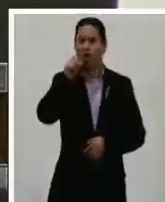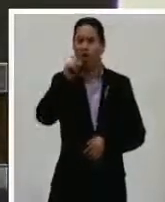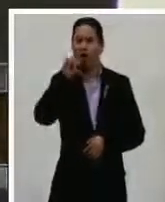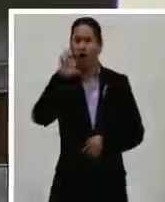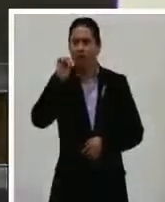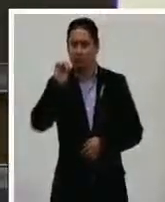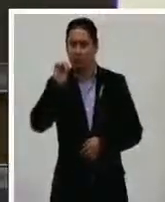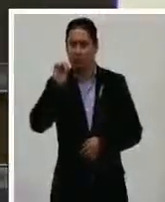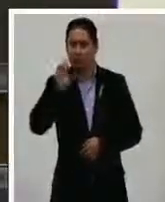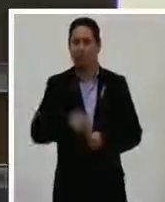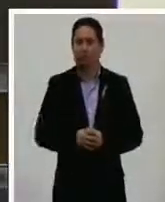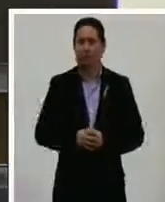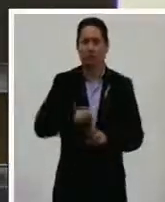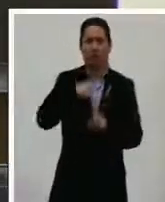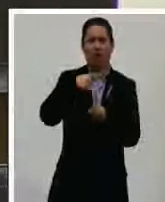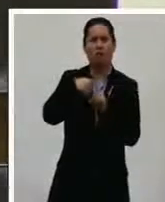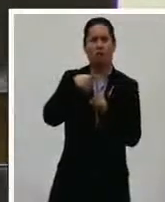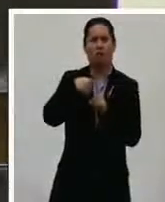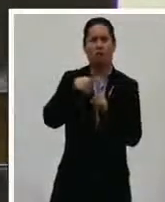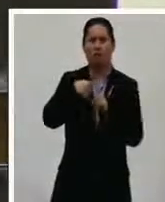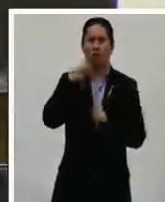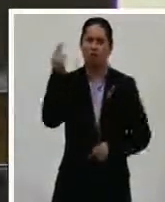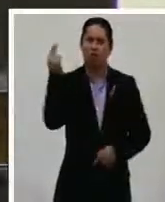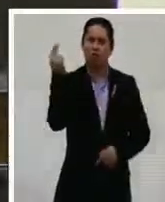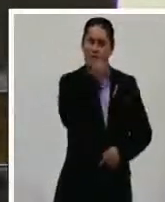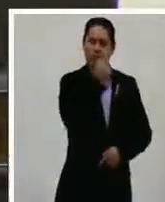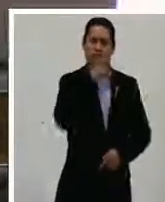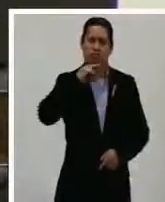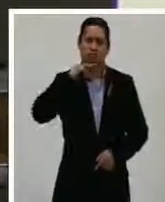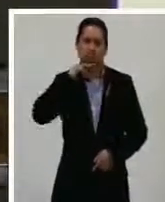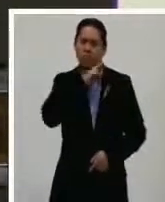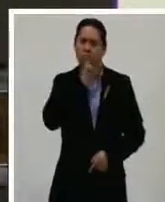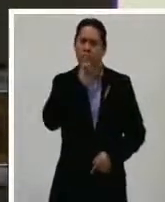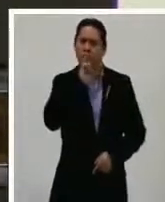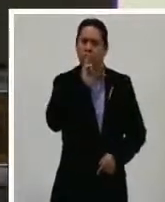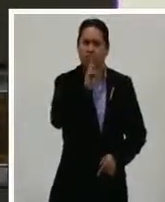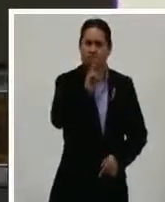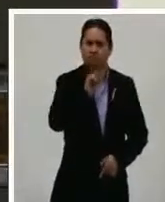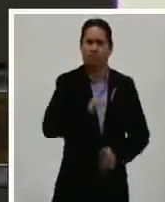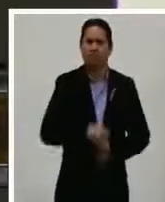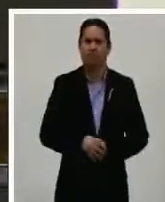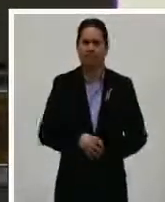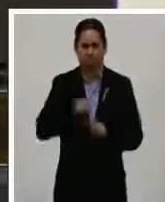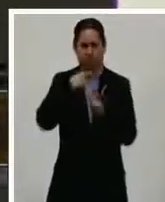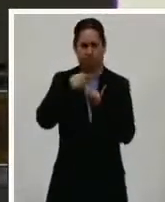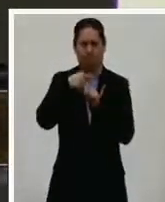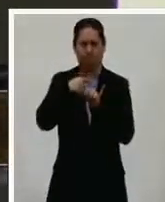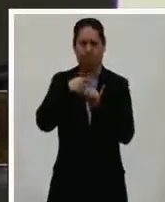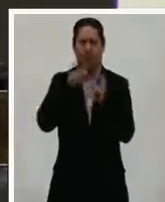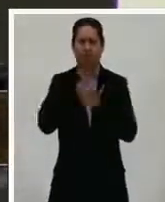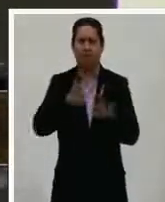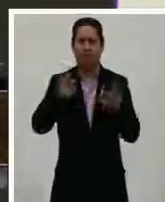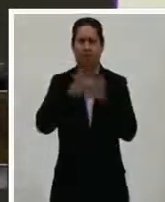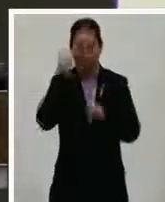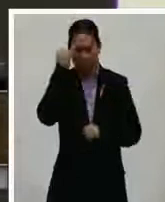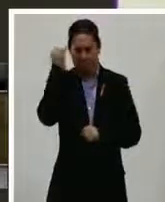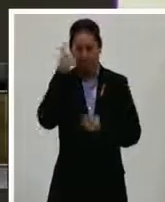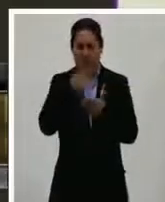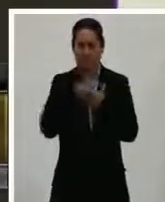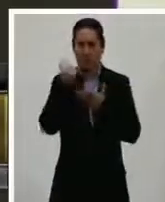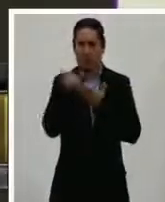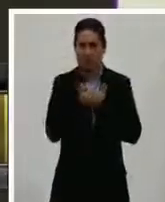por supuesto estamos a favor de que sea de urgente y obvia resolución esta importante iniciativa